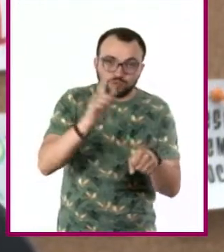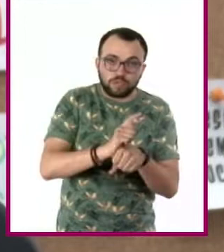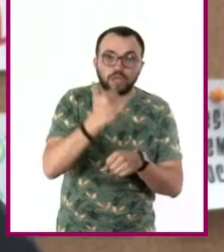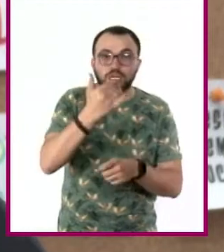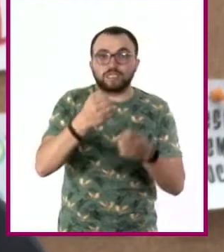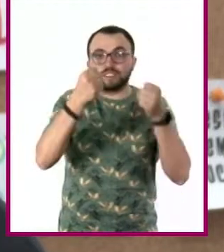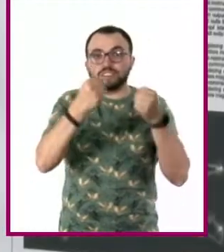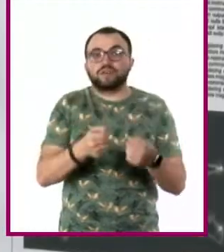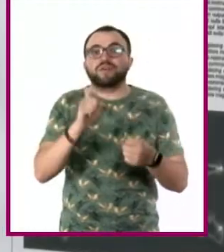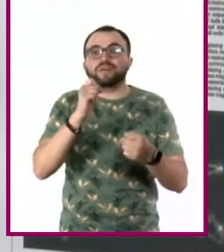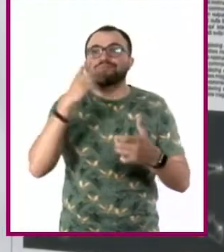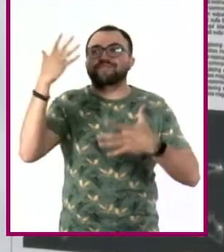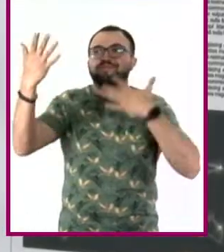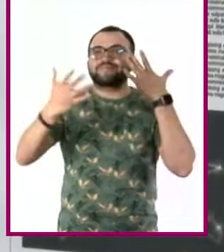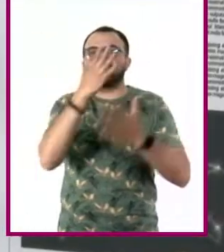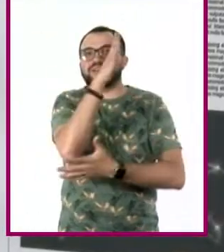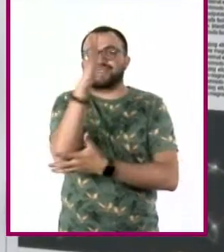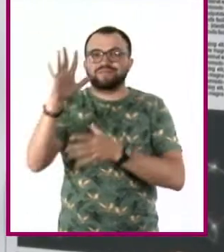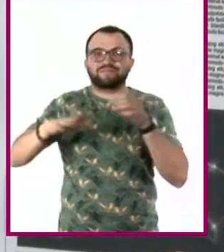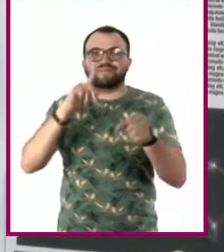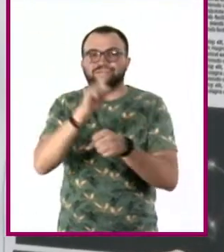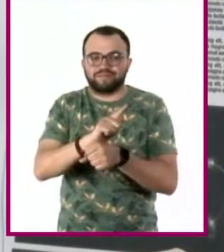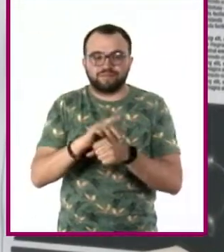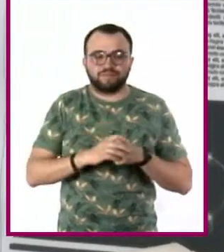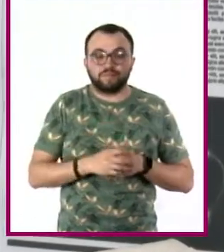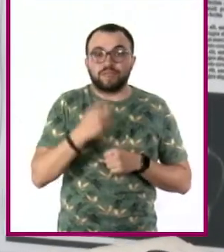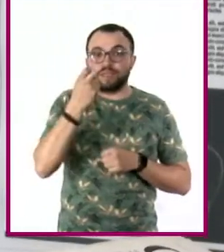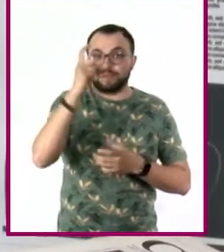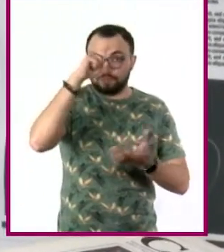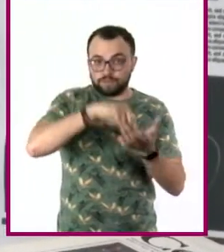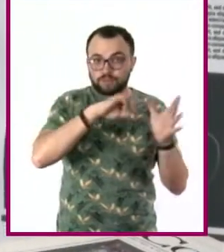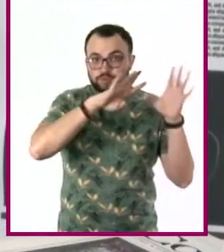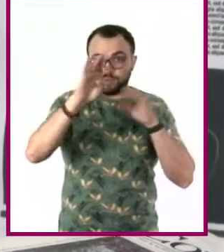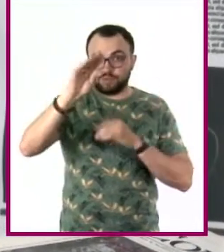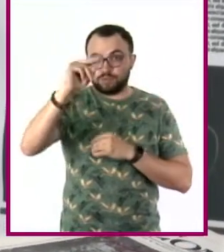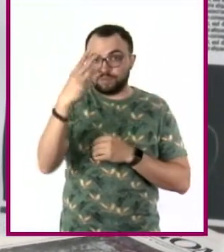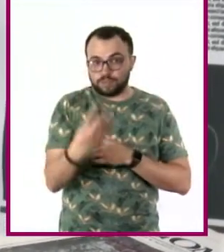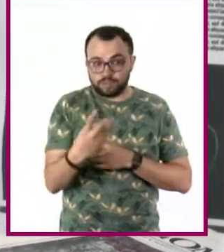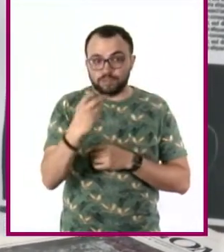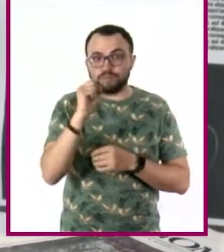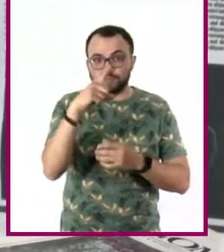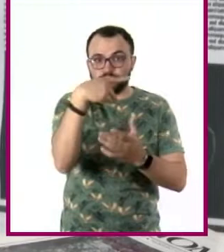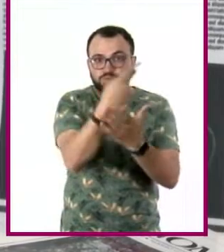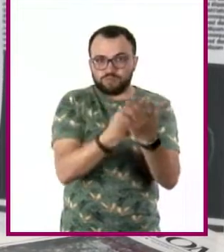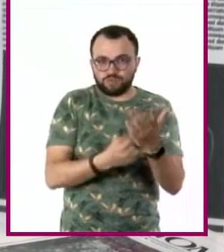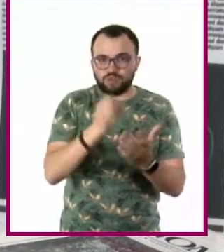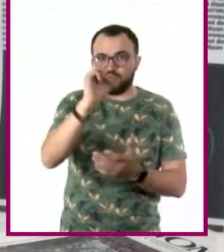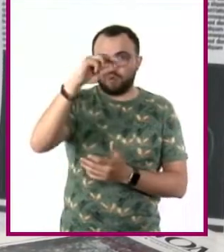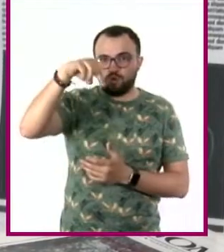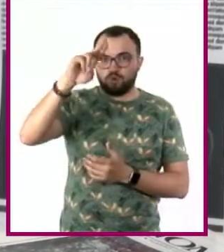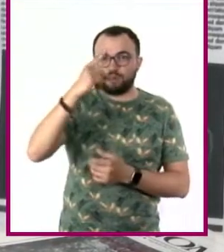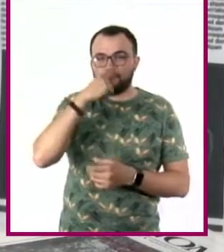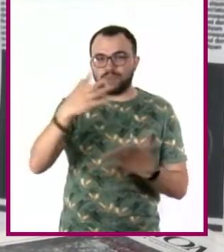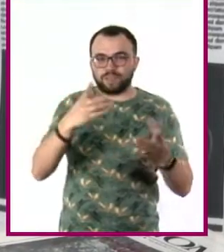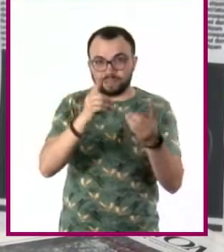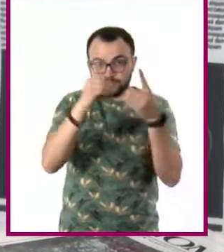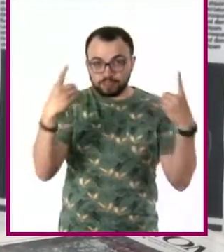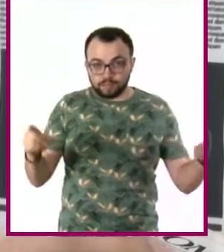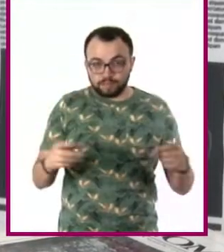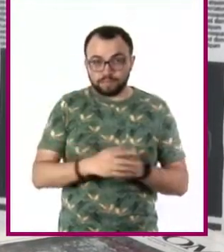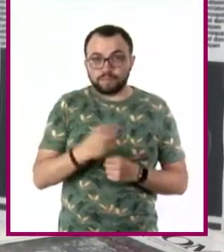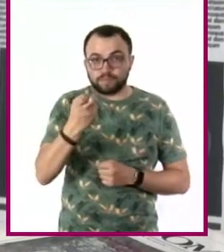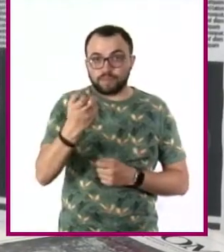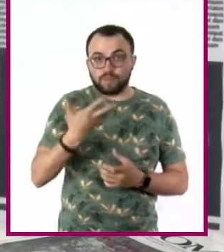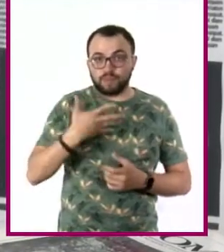seguridad ecológica. Así fue, Frida. Y en 1993, el Programa de las Naciones Unidas para el Desarrollo estrena el concepto